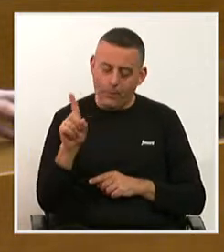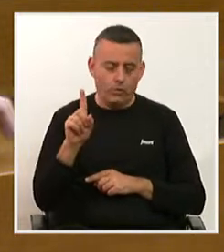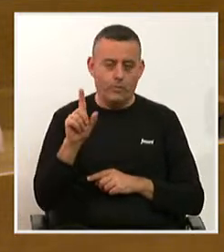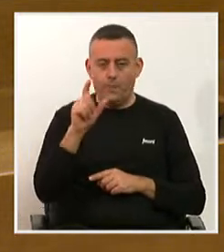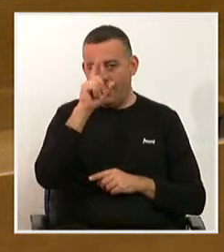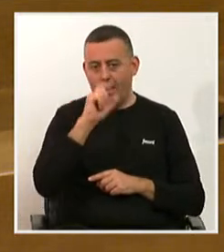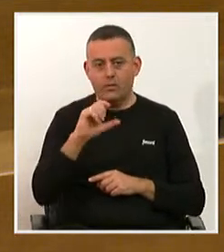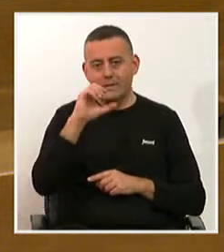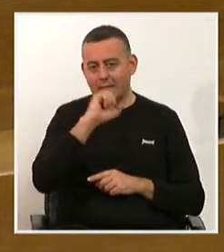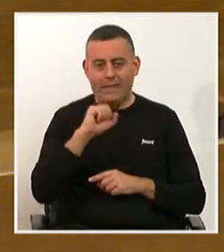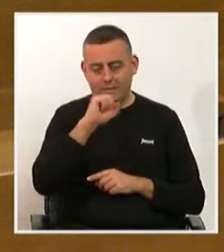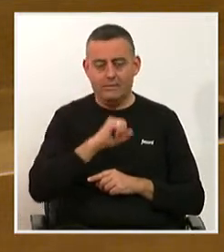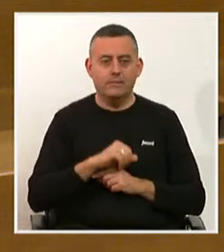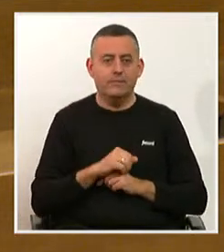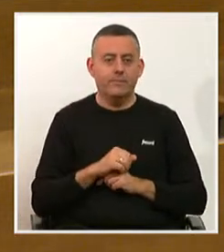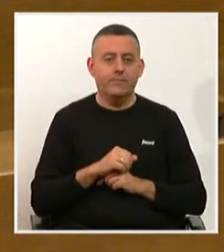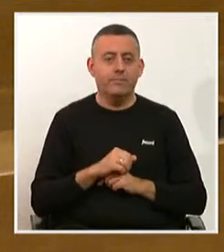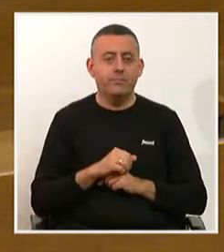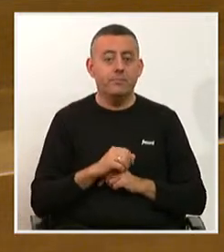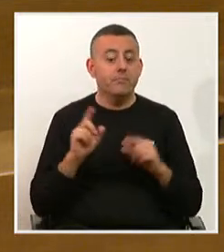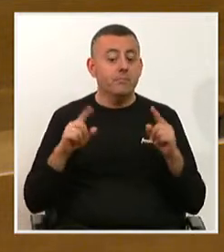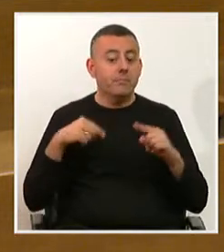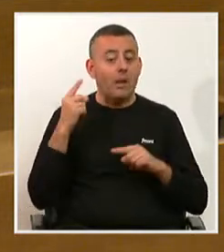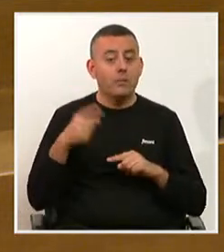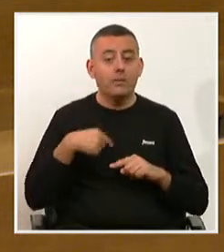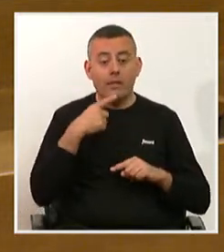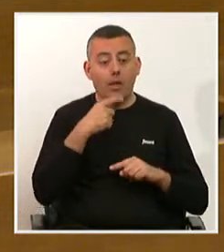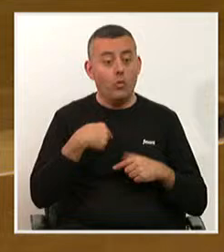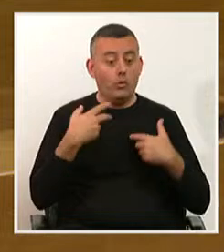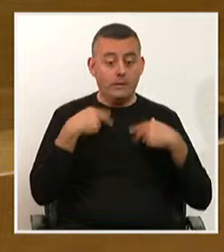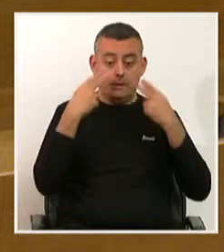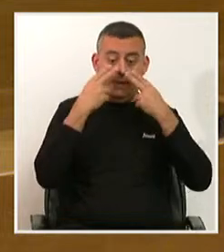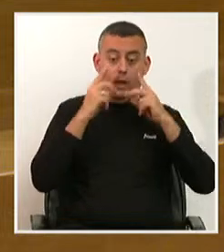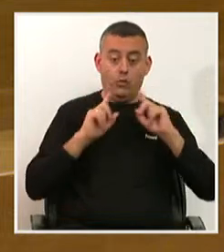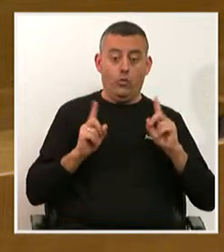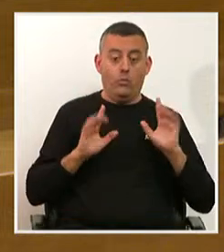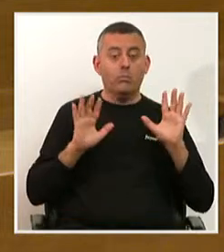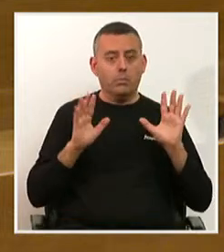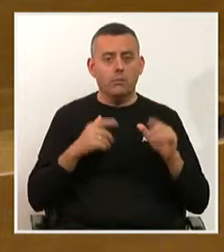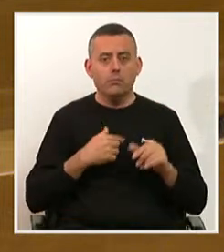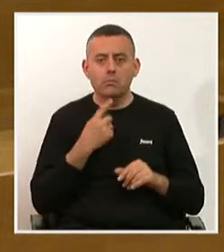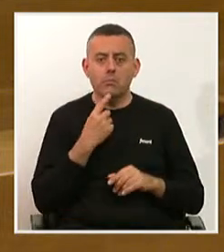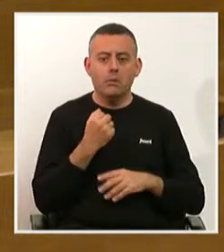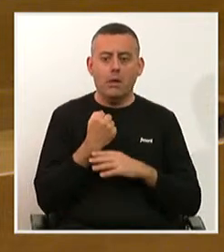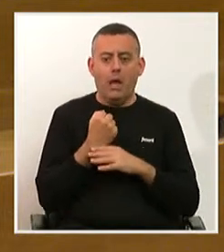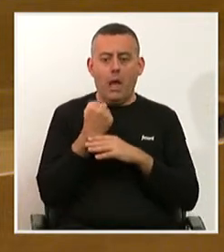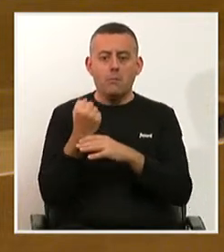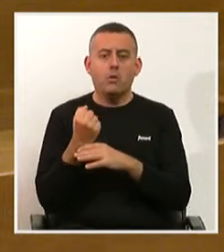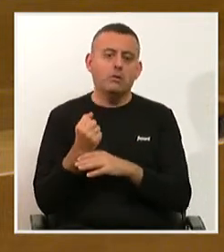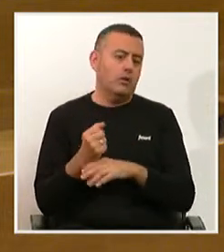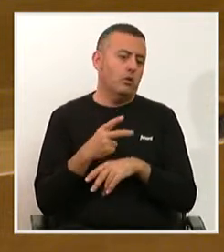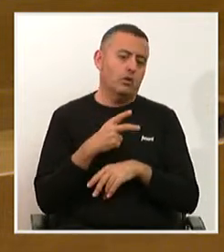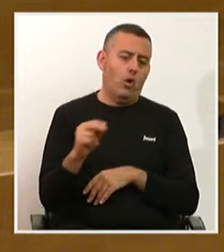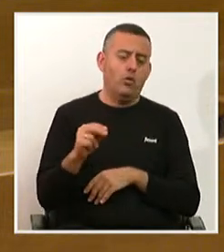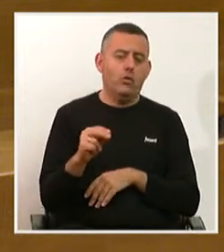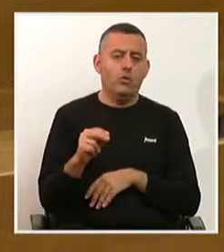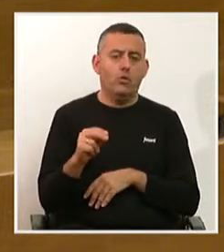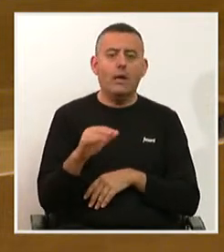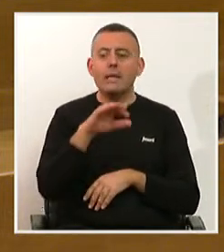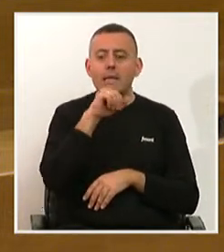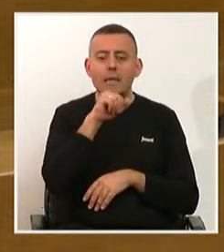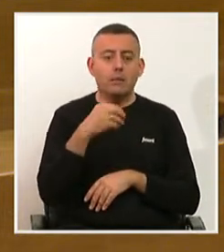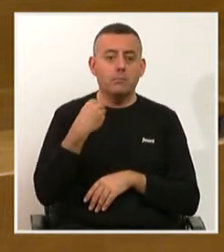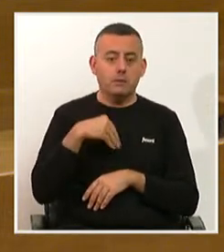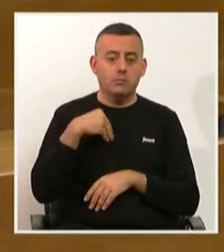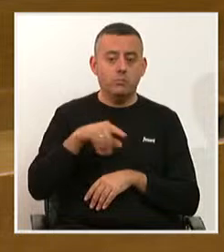que un no son sectar que simpl el el su a organiz